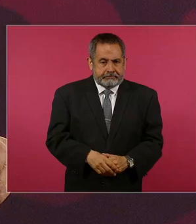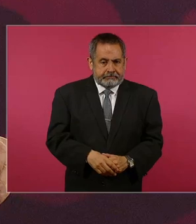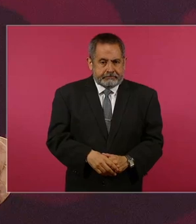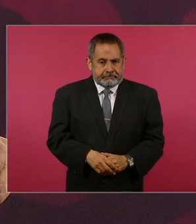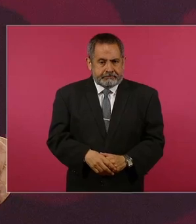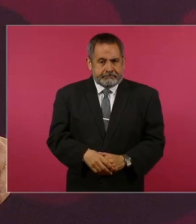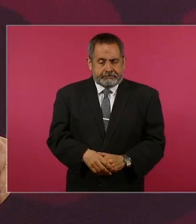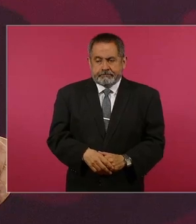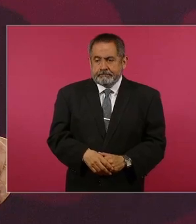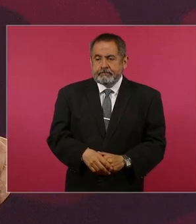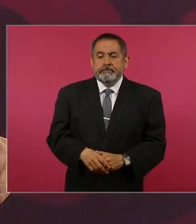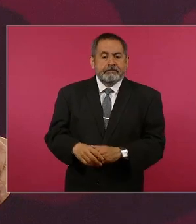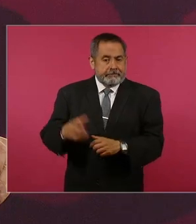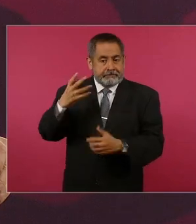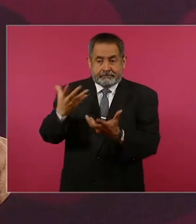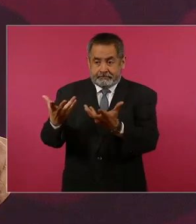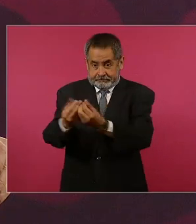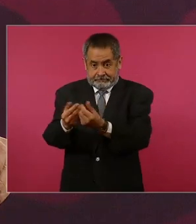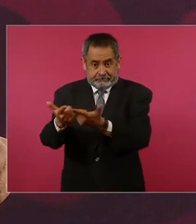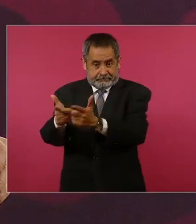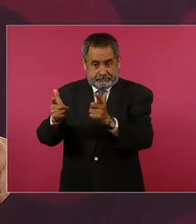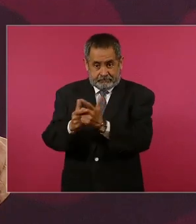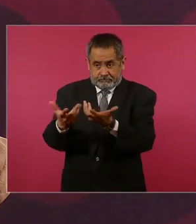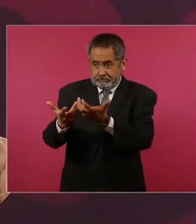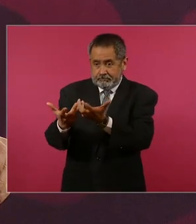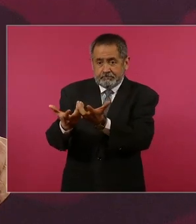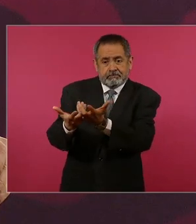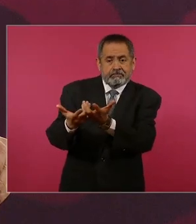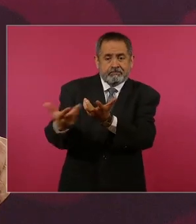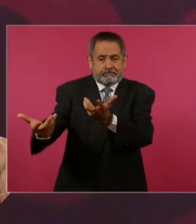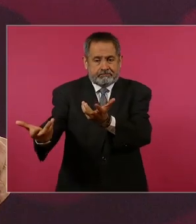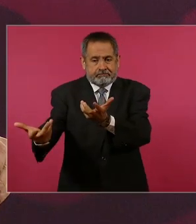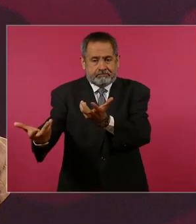desconocer los sentimientos de las bases.